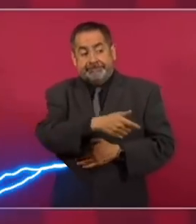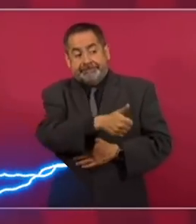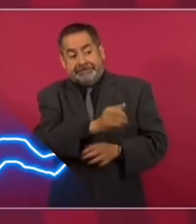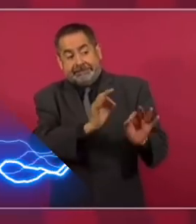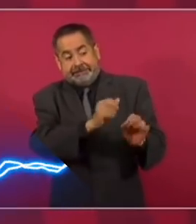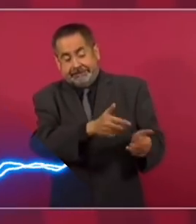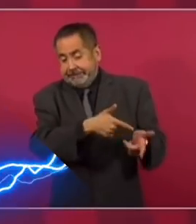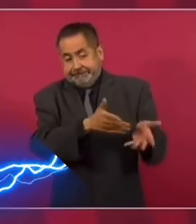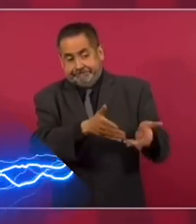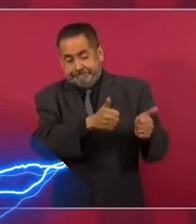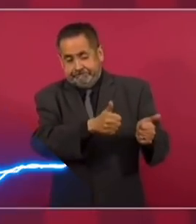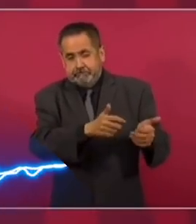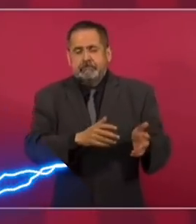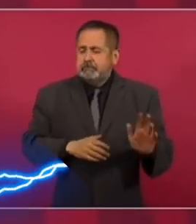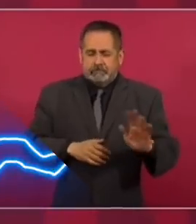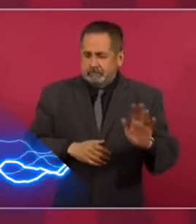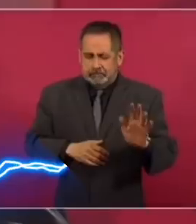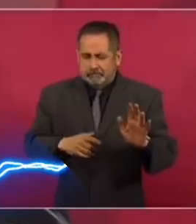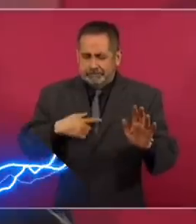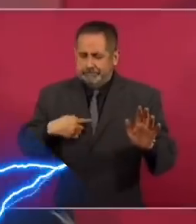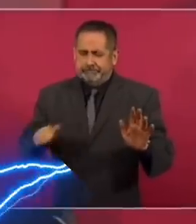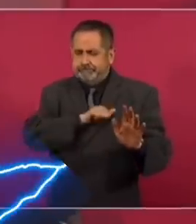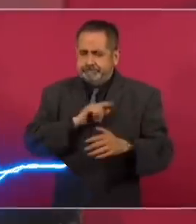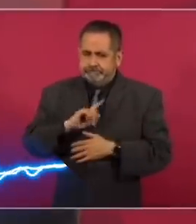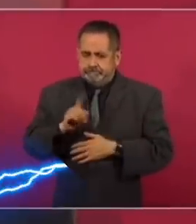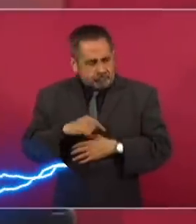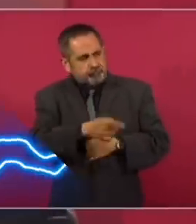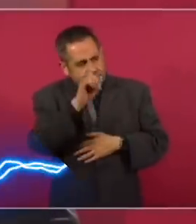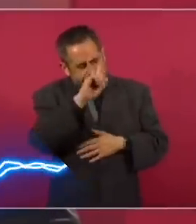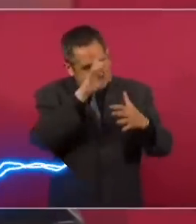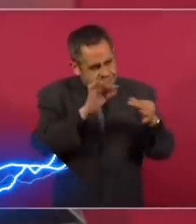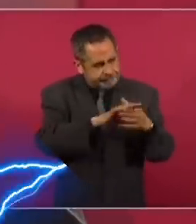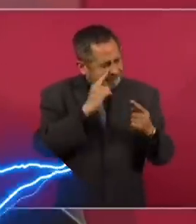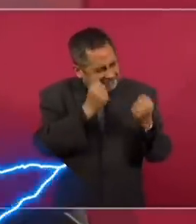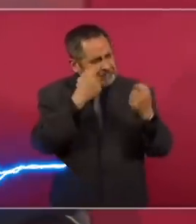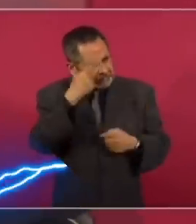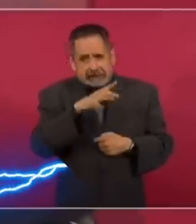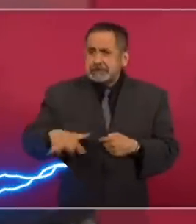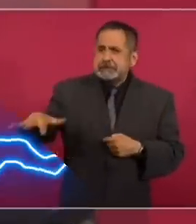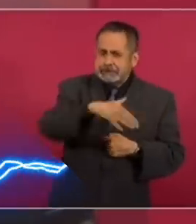bien, sigan su camino. Pero no, porque también está de por medio el interés